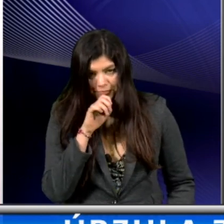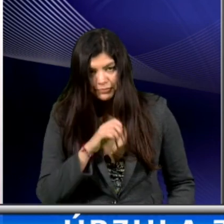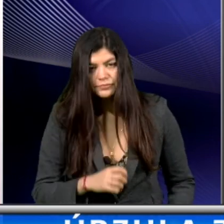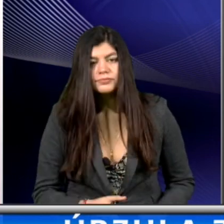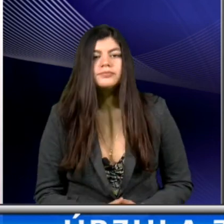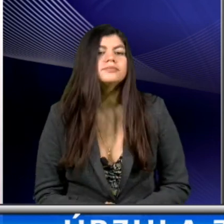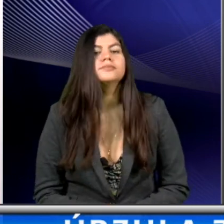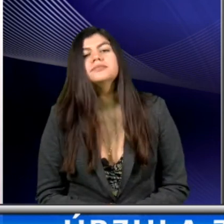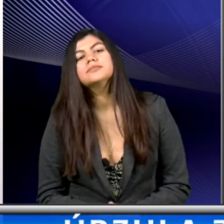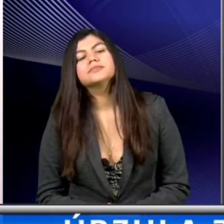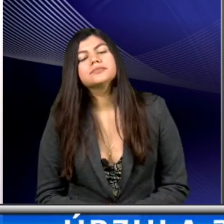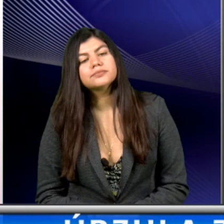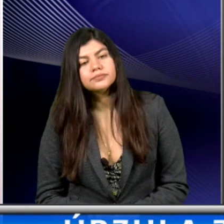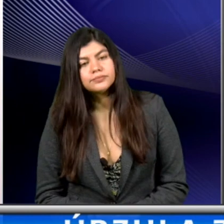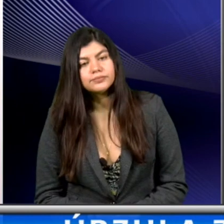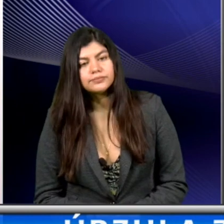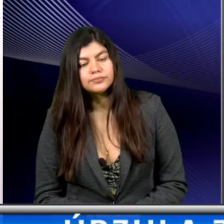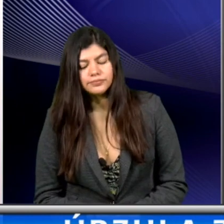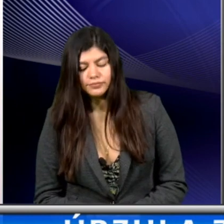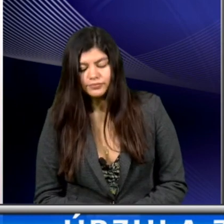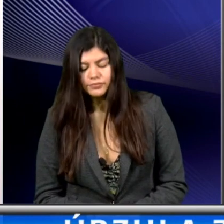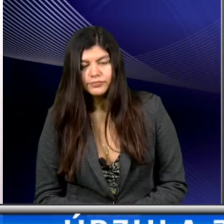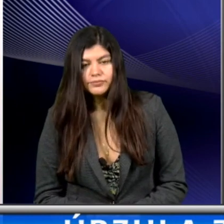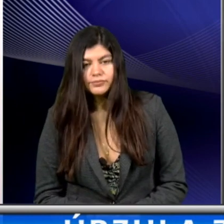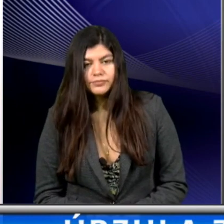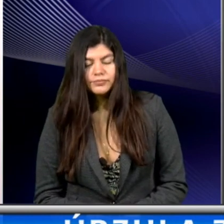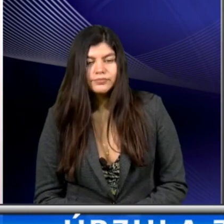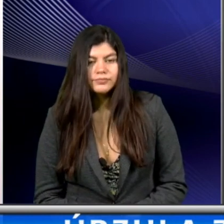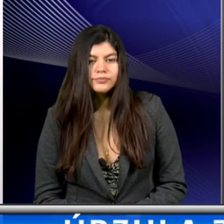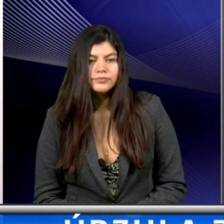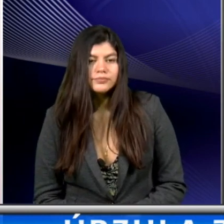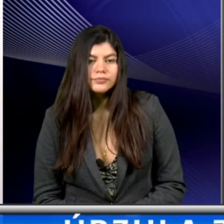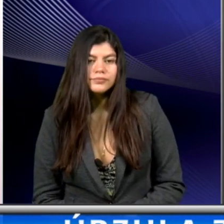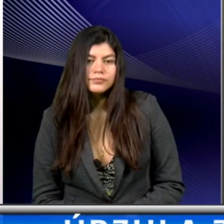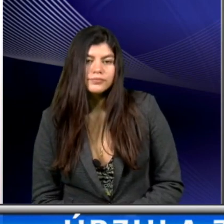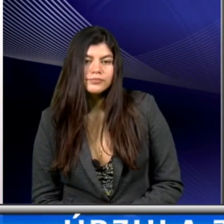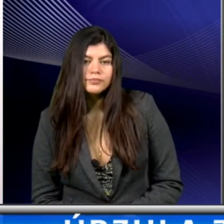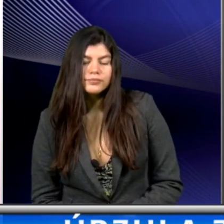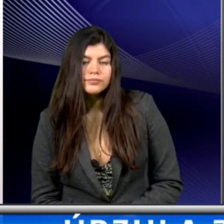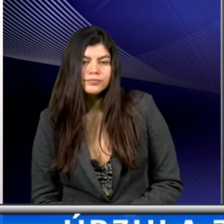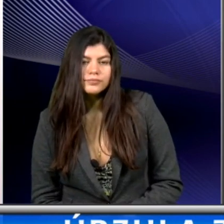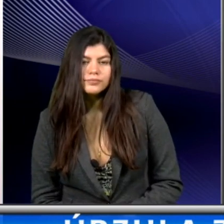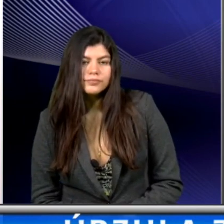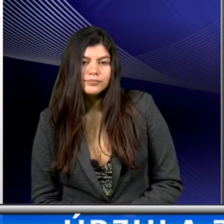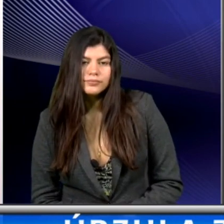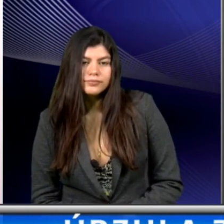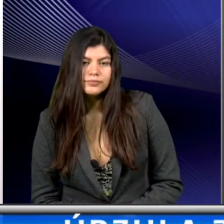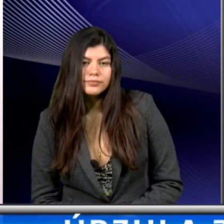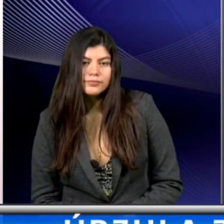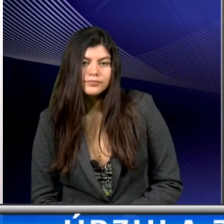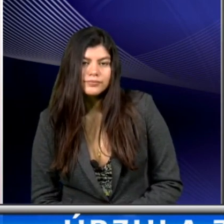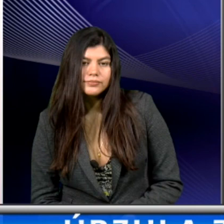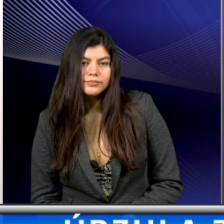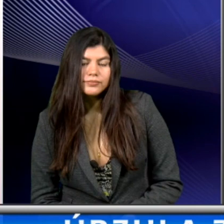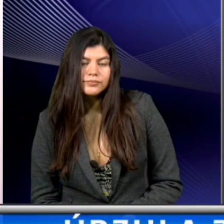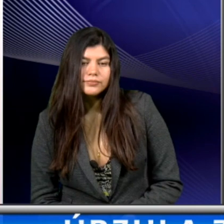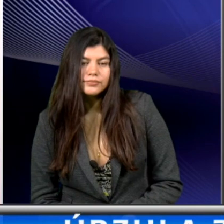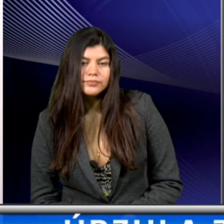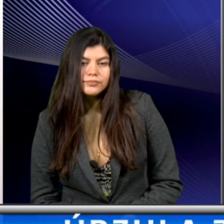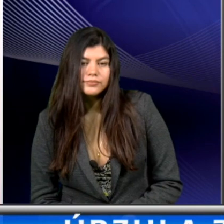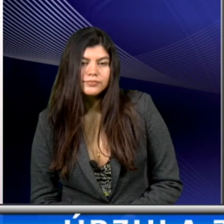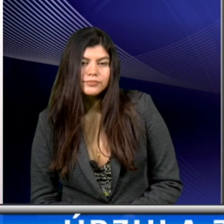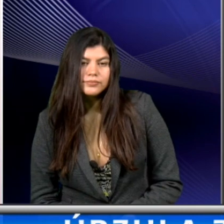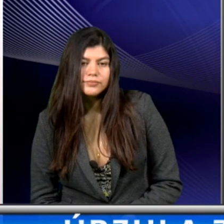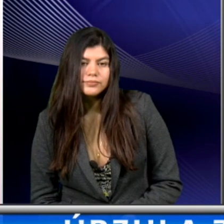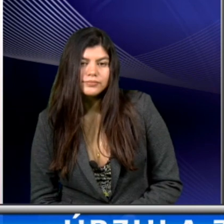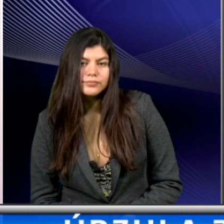van a ser en vano si no se apoya de la comunicación familiar y establecer este círculo de apoyo. O sea, si estamos insertos en un grupo familiar,